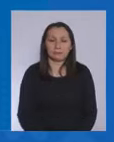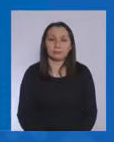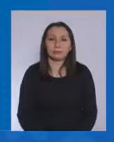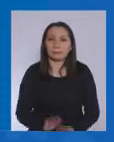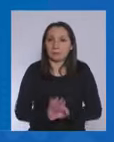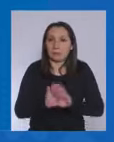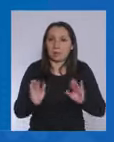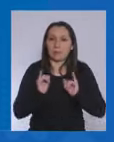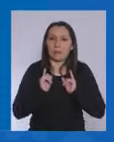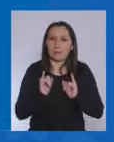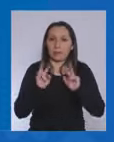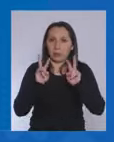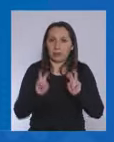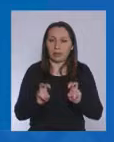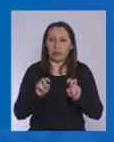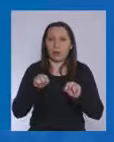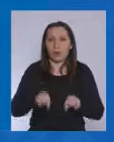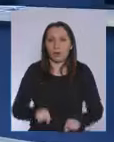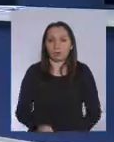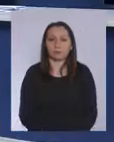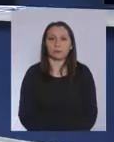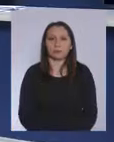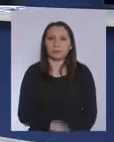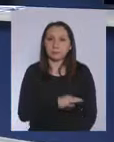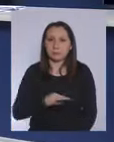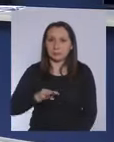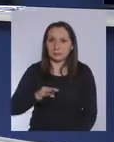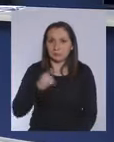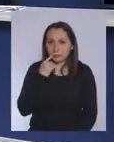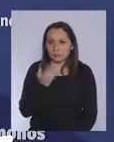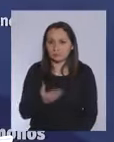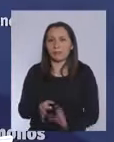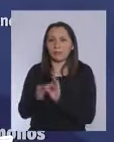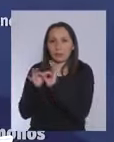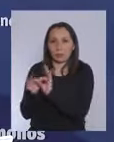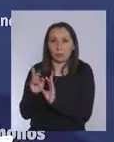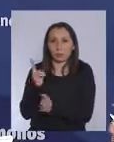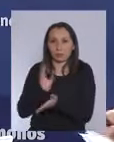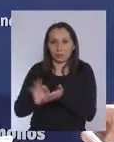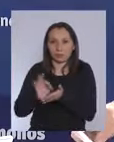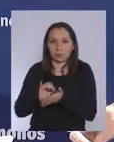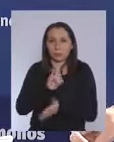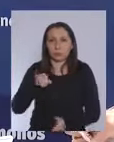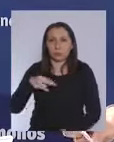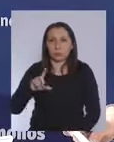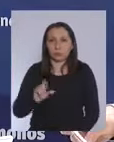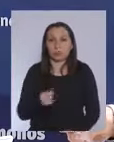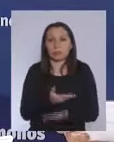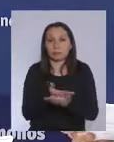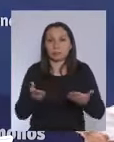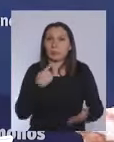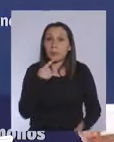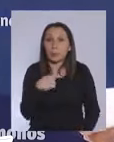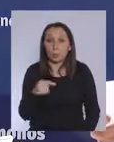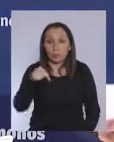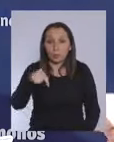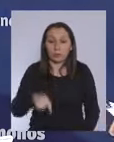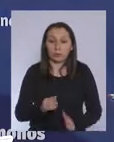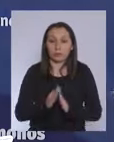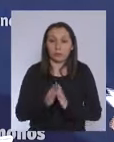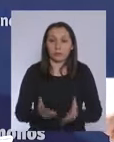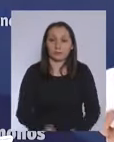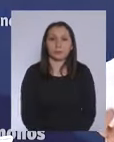eso es todo en cuanto al reporte del día de hoy muchas gracias subsidiarias zúñiga pasamos a las preguntas del día por